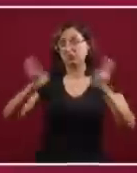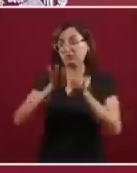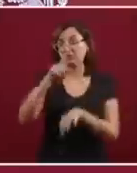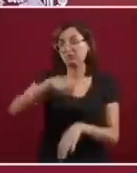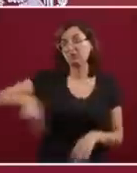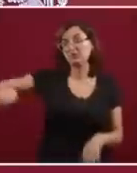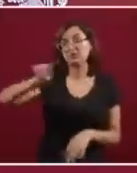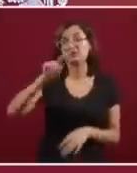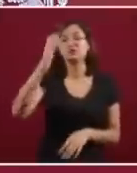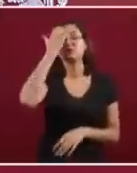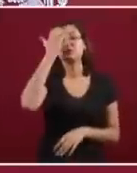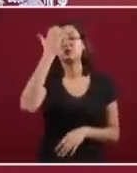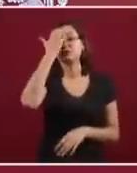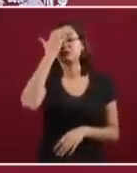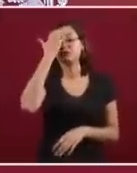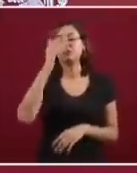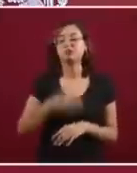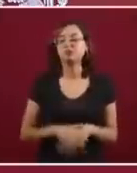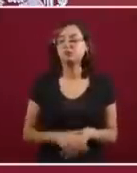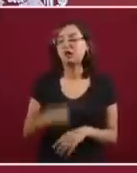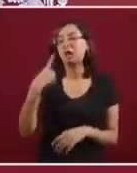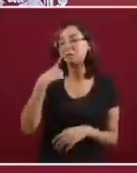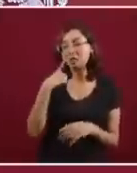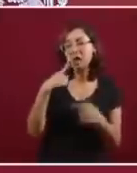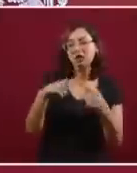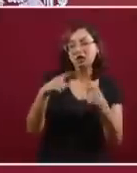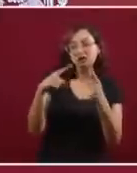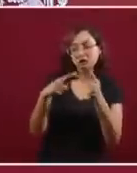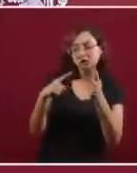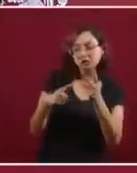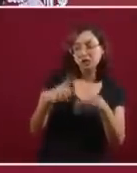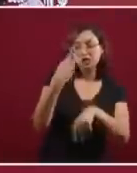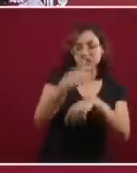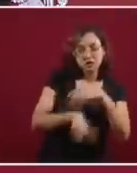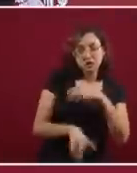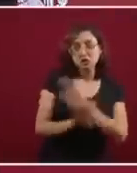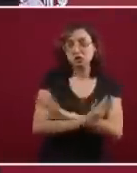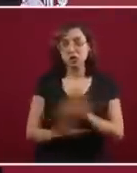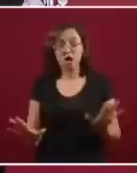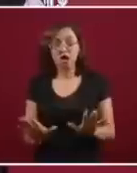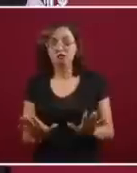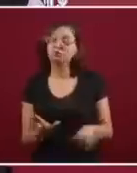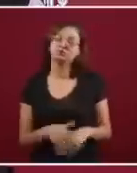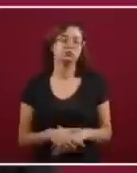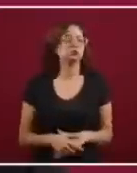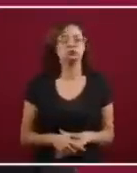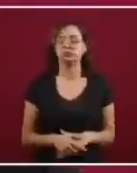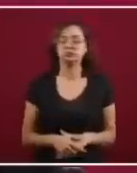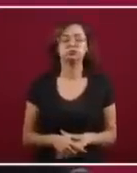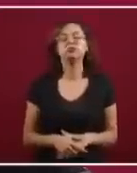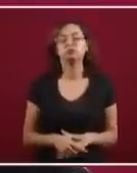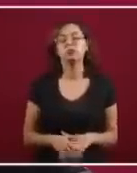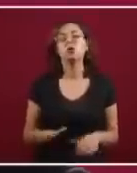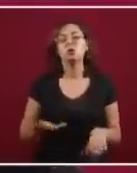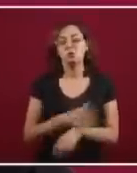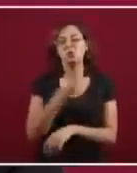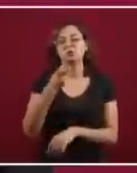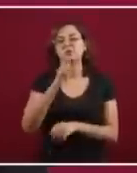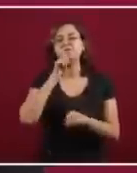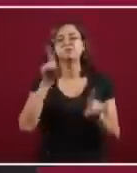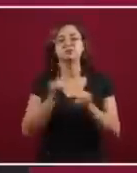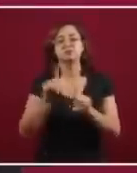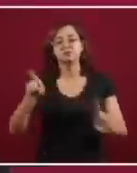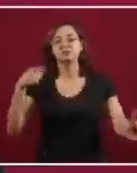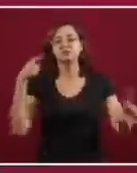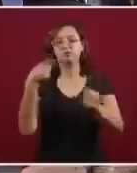pensamos que sólo con decir esto es tóxico ya es toda la historia por supuesto que no y por eso el enfoque de la